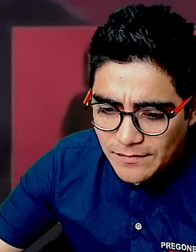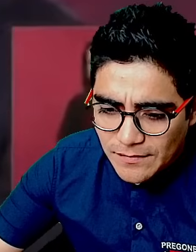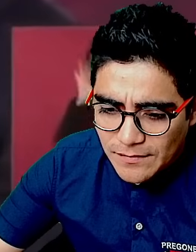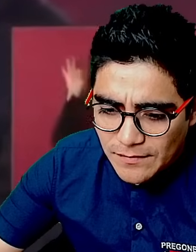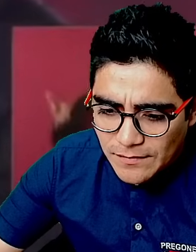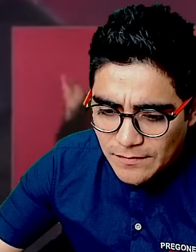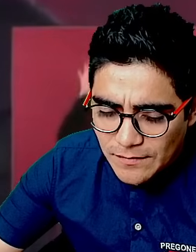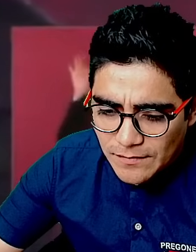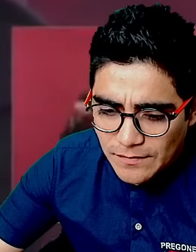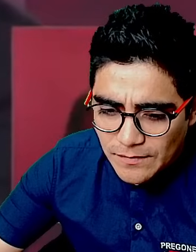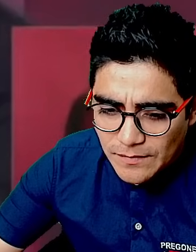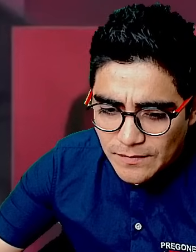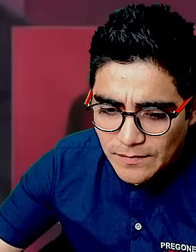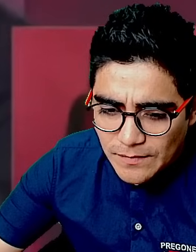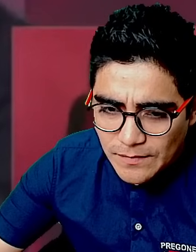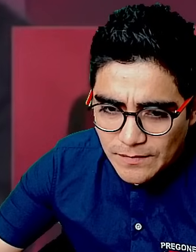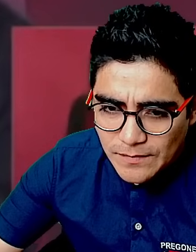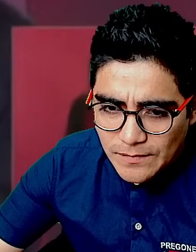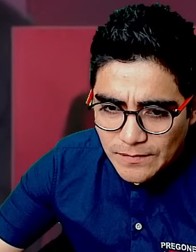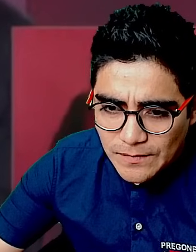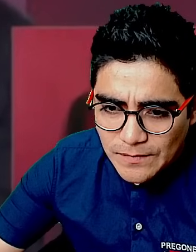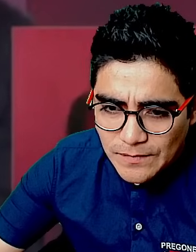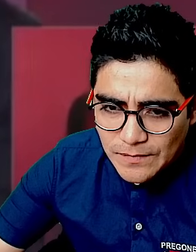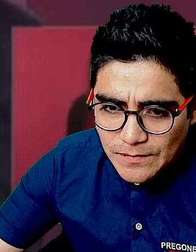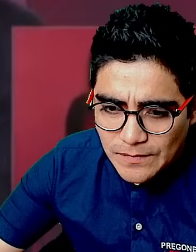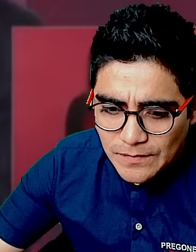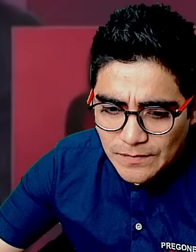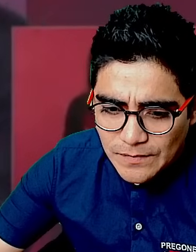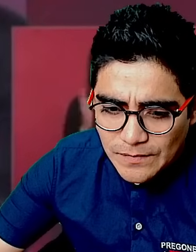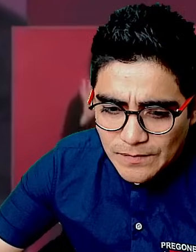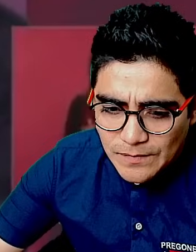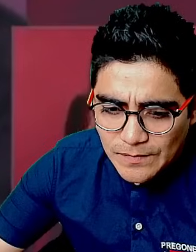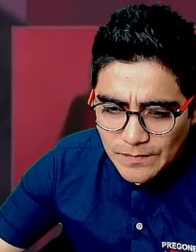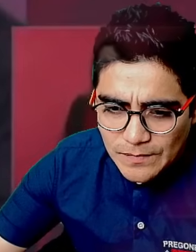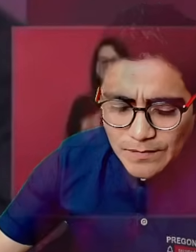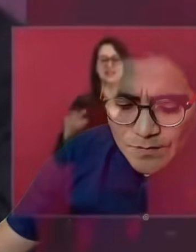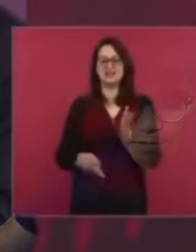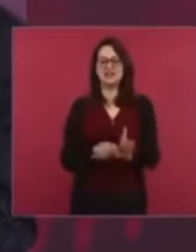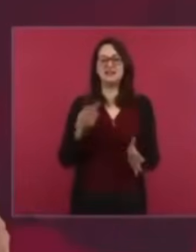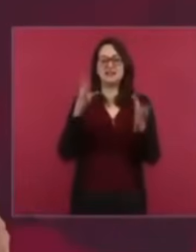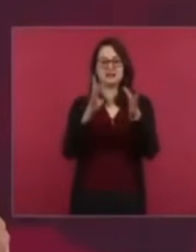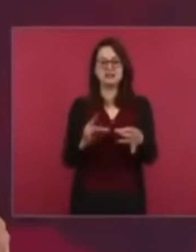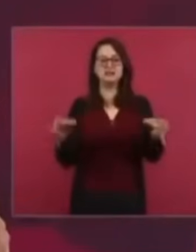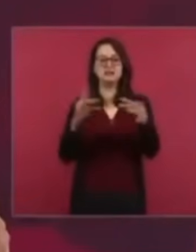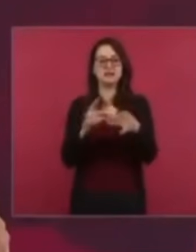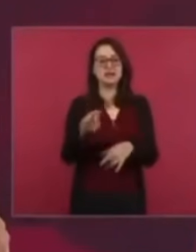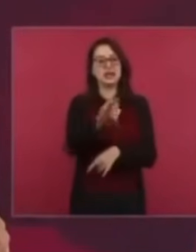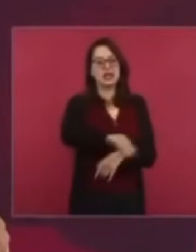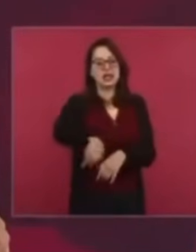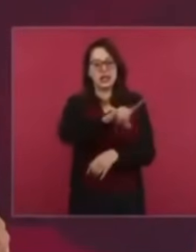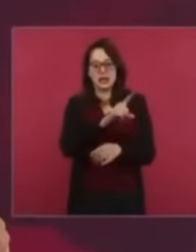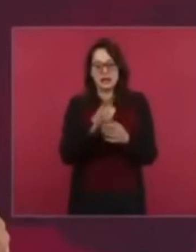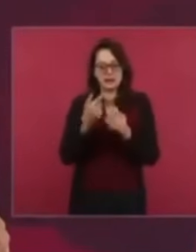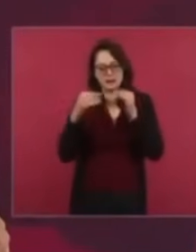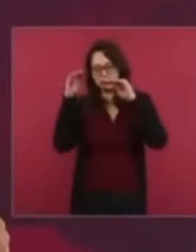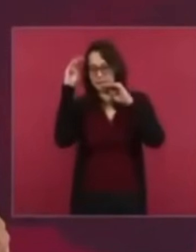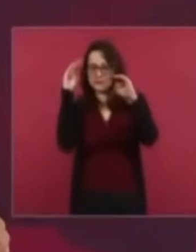Ya hemos hablado de cómo inventan, llegaron a inventar